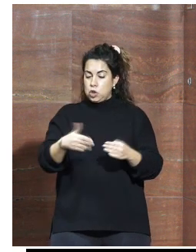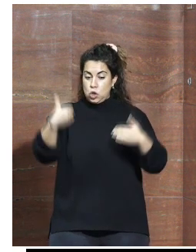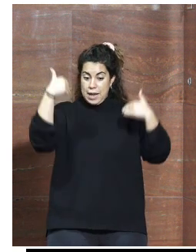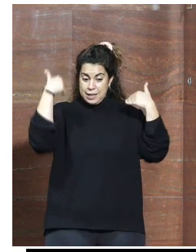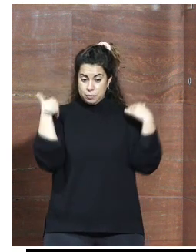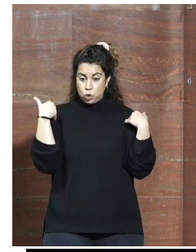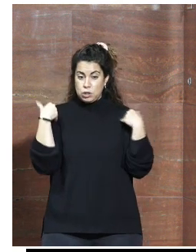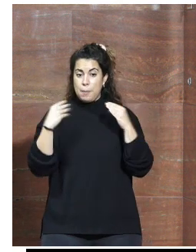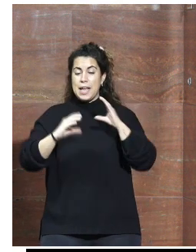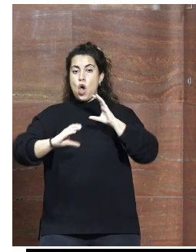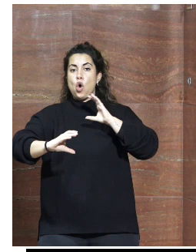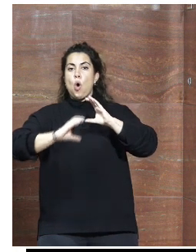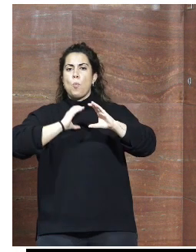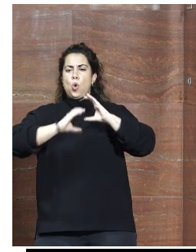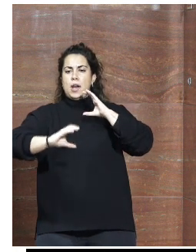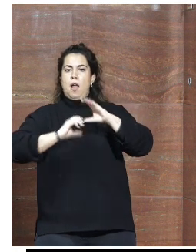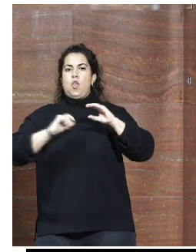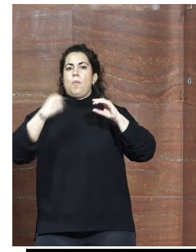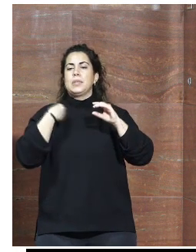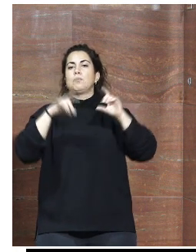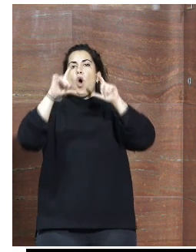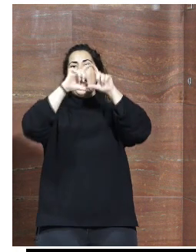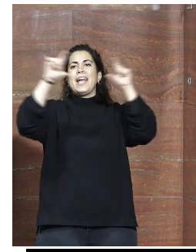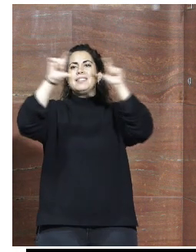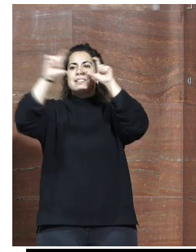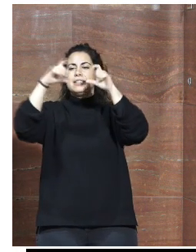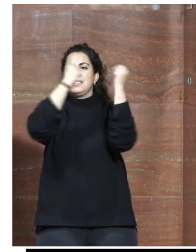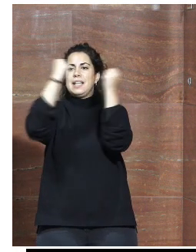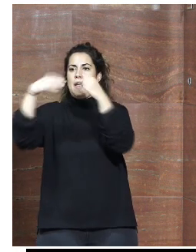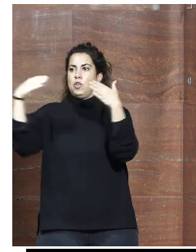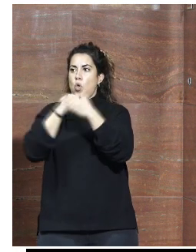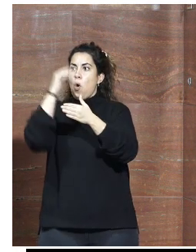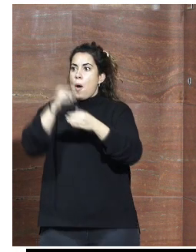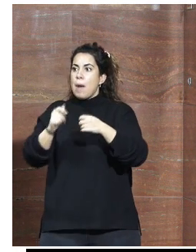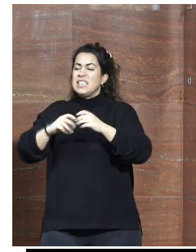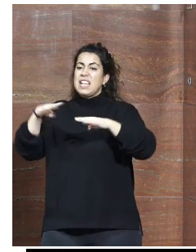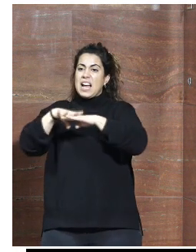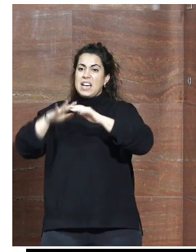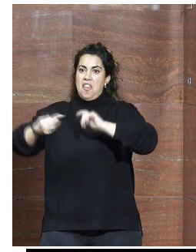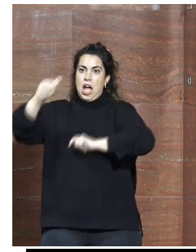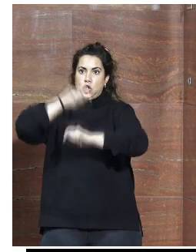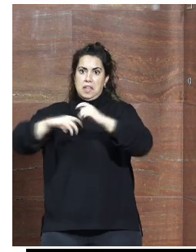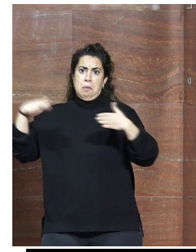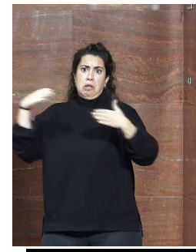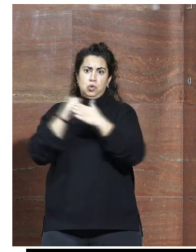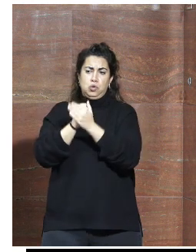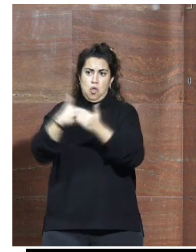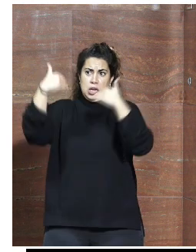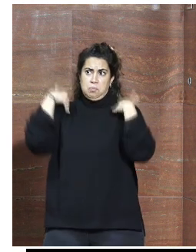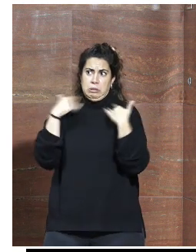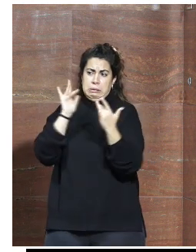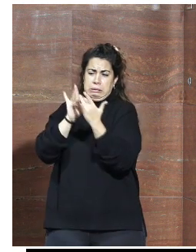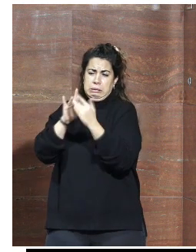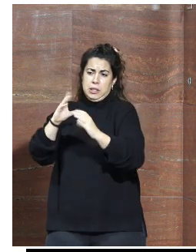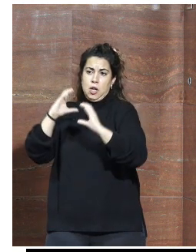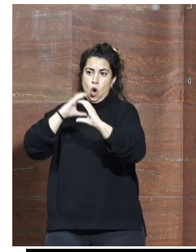la comunicación con todas las entidades y con todo el mundo asociativo, con absolutamente todo nuestro